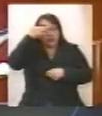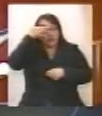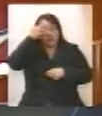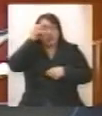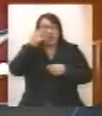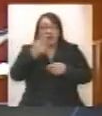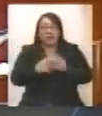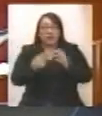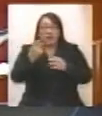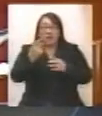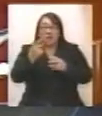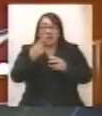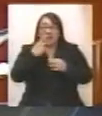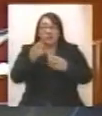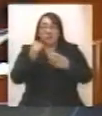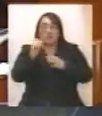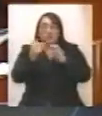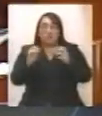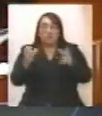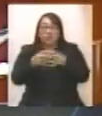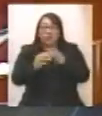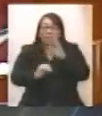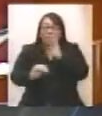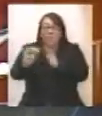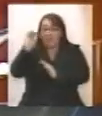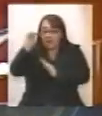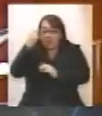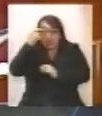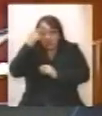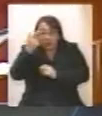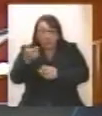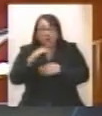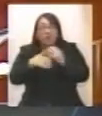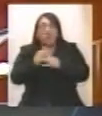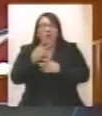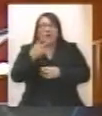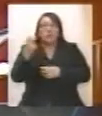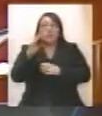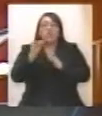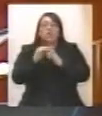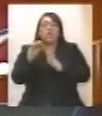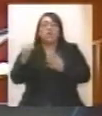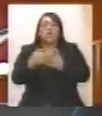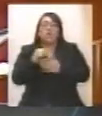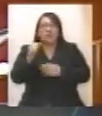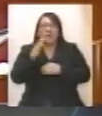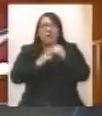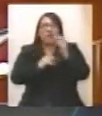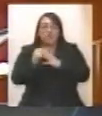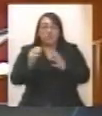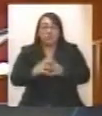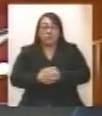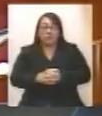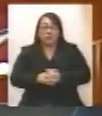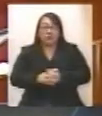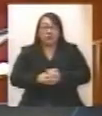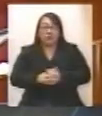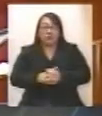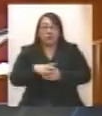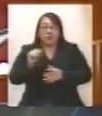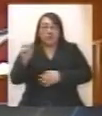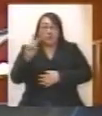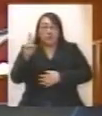efecto, se tiene previsto un presupuesto superior a los 22 millones de nuevos soles para infraestructura y